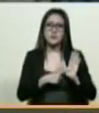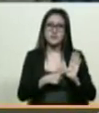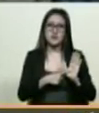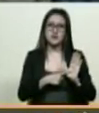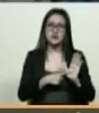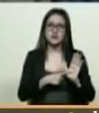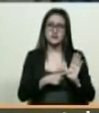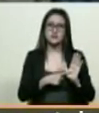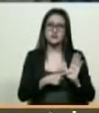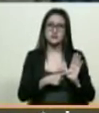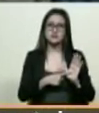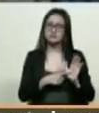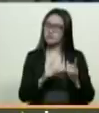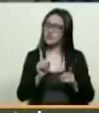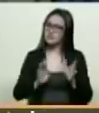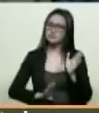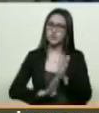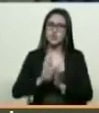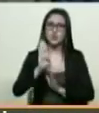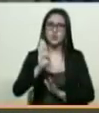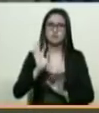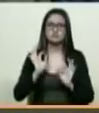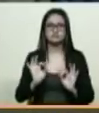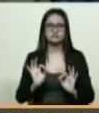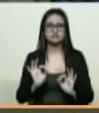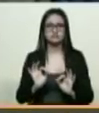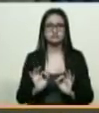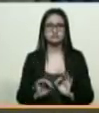medida y